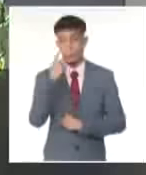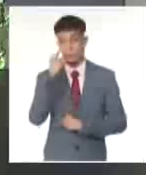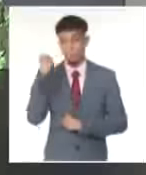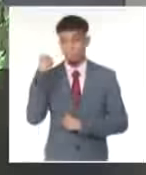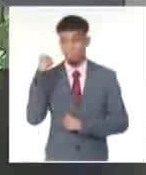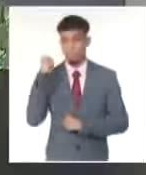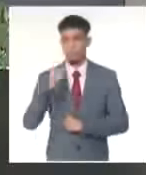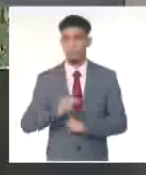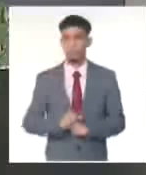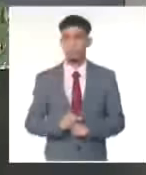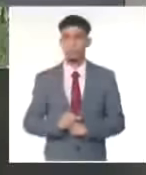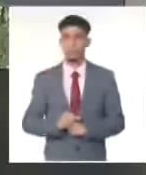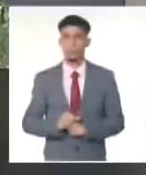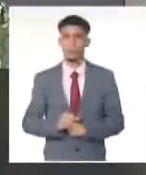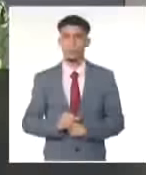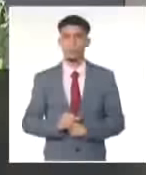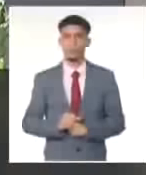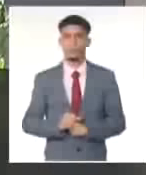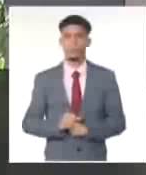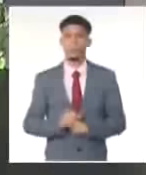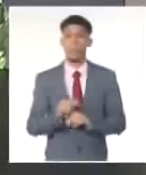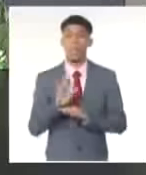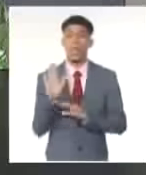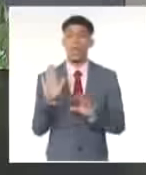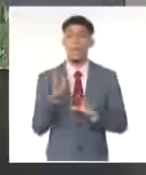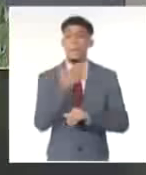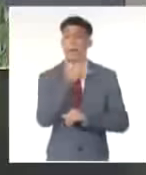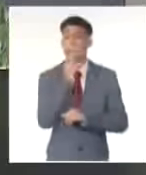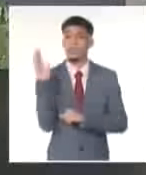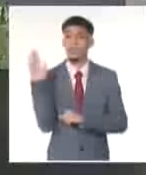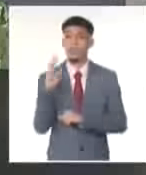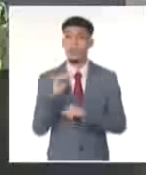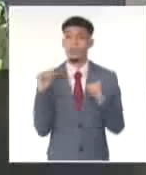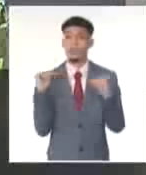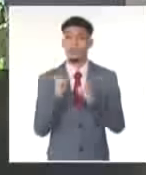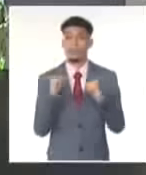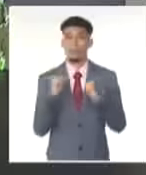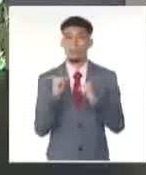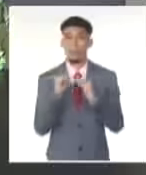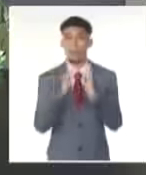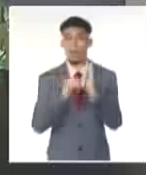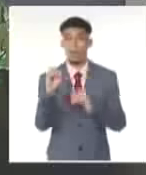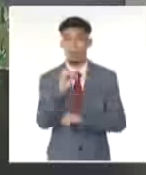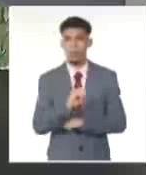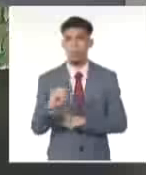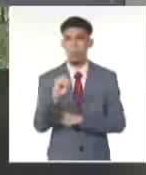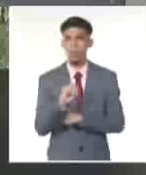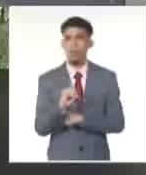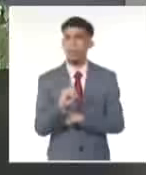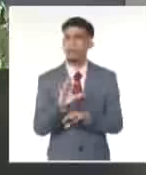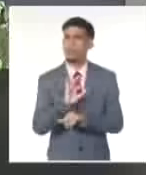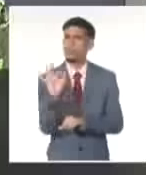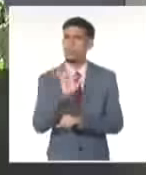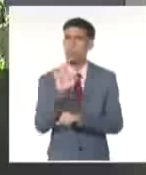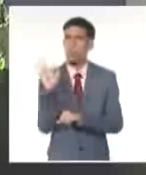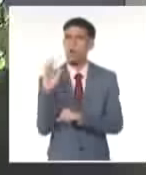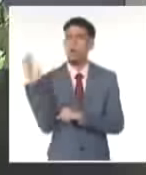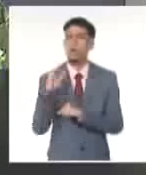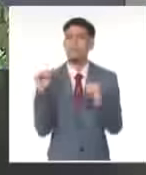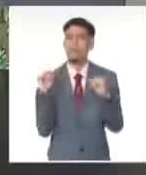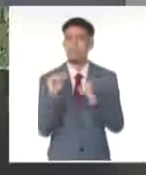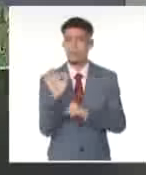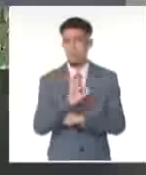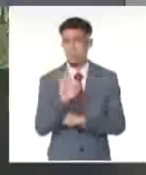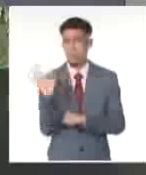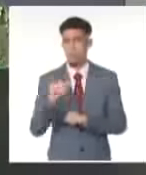acá un frente frío. En octubre no es inusual que llegue un frente frío a Cuba. En